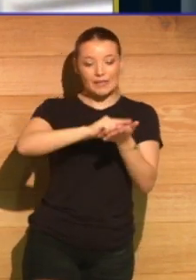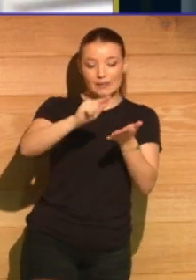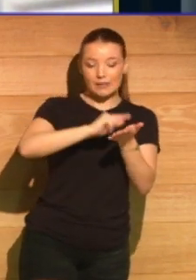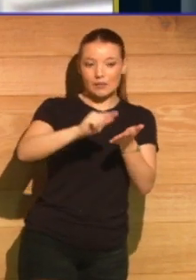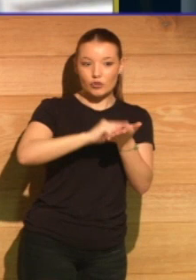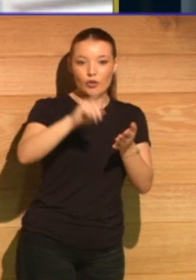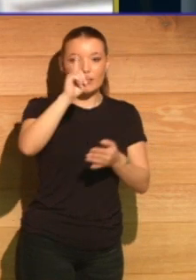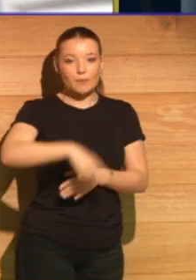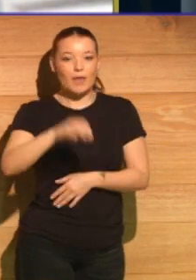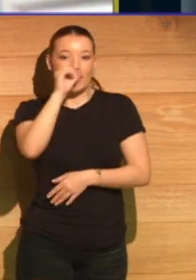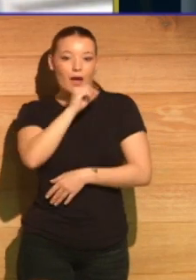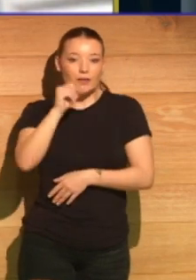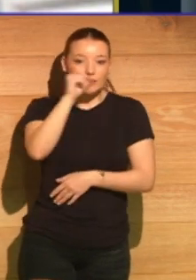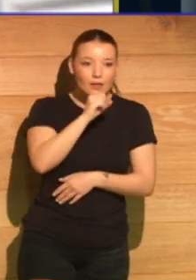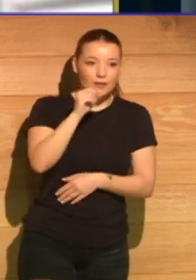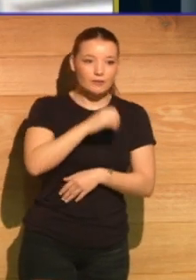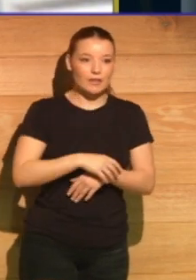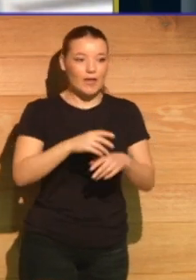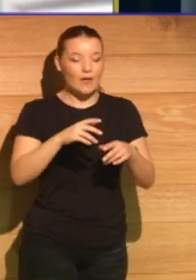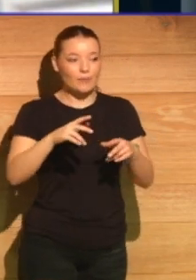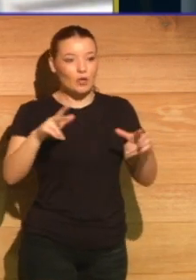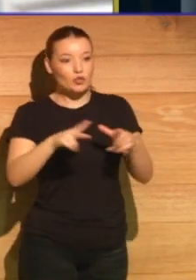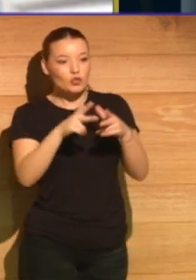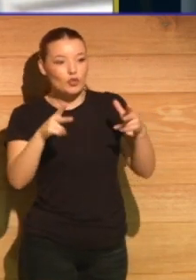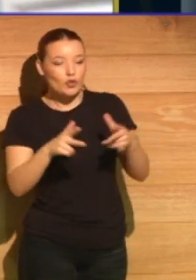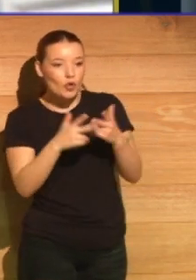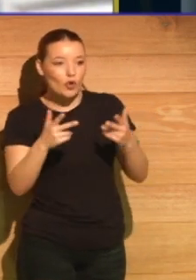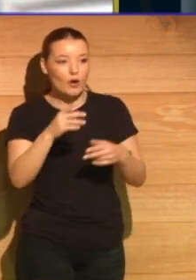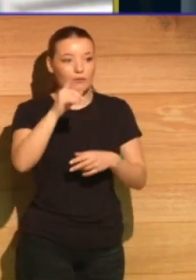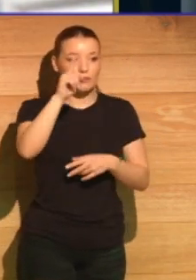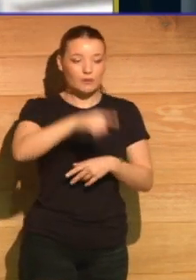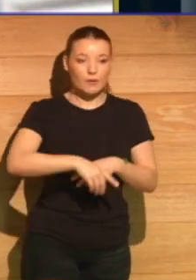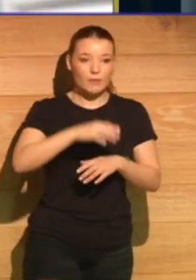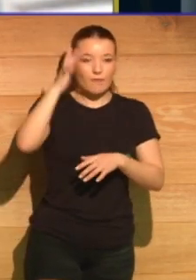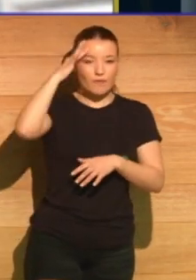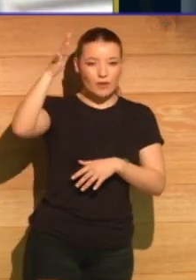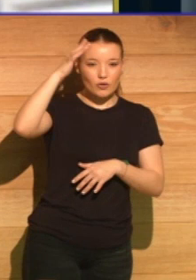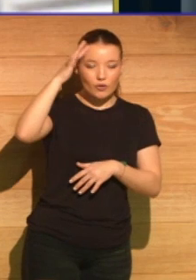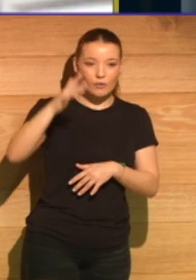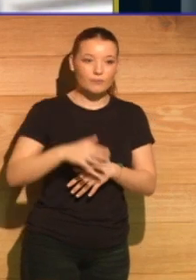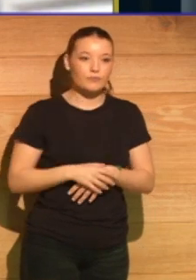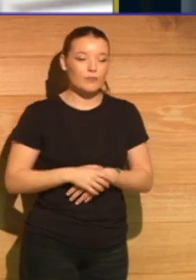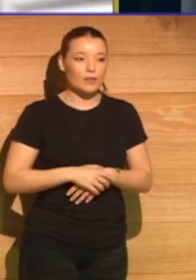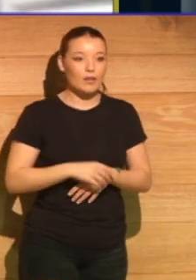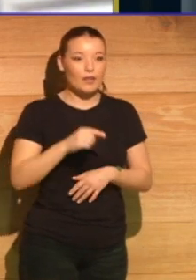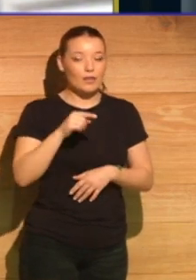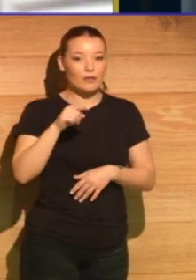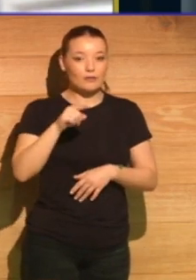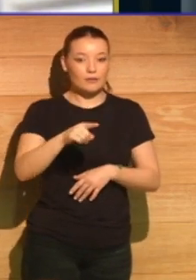cantante y socióloga y filóloga y poeta y amante de la